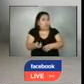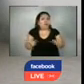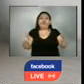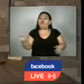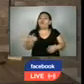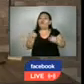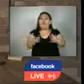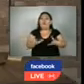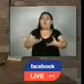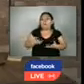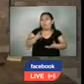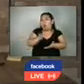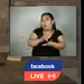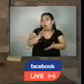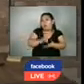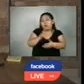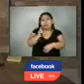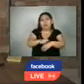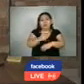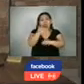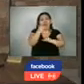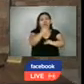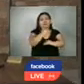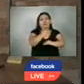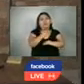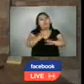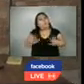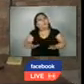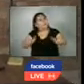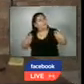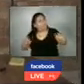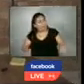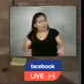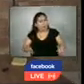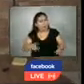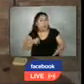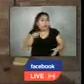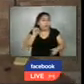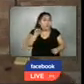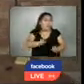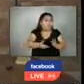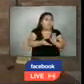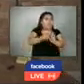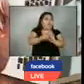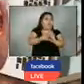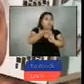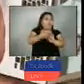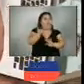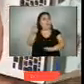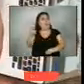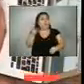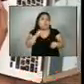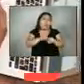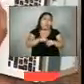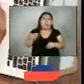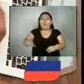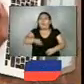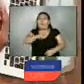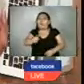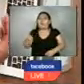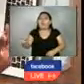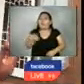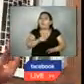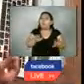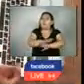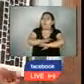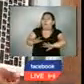solo beneficiarse de las parcelas virtuales, con el objetivo que su valor aumente. Otros simplemente querrán tener